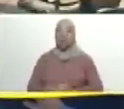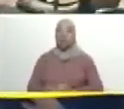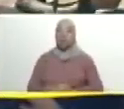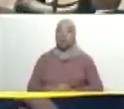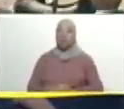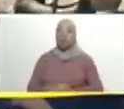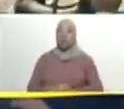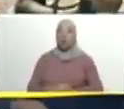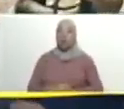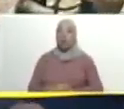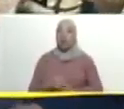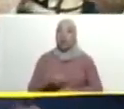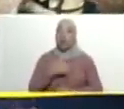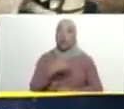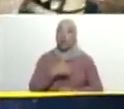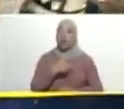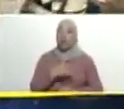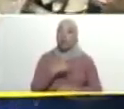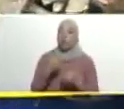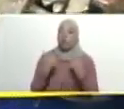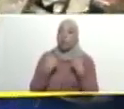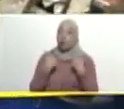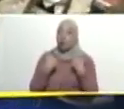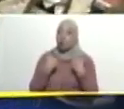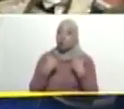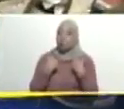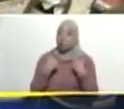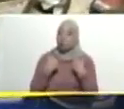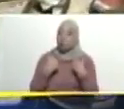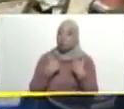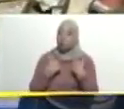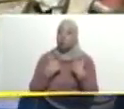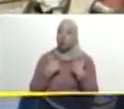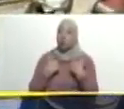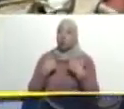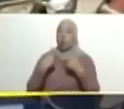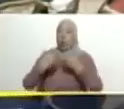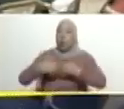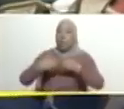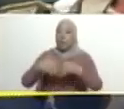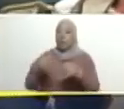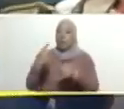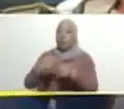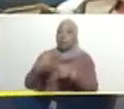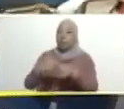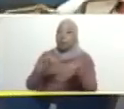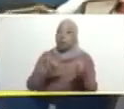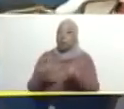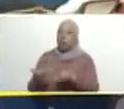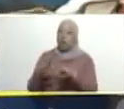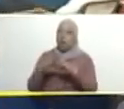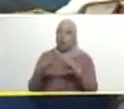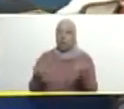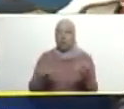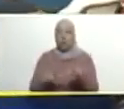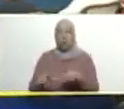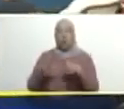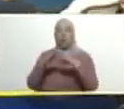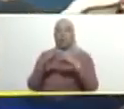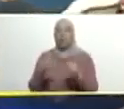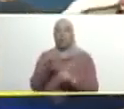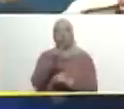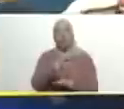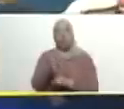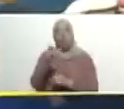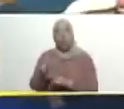Es en este sentido que sus esfuerzos en fortalecer Petrocaribe 2 va a ser recibido por toda la